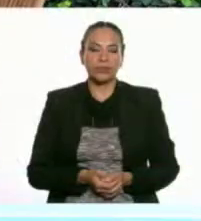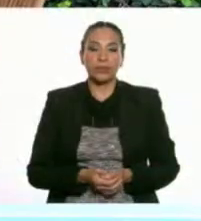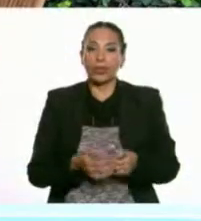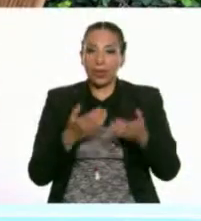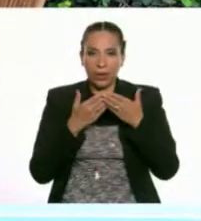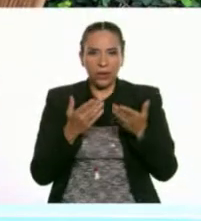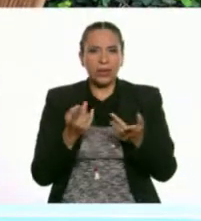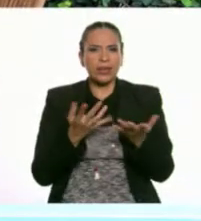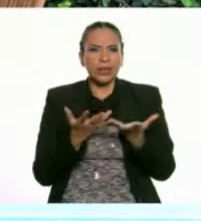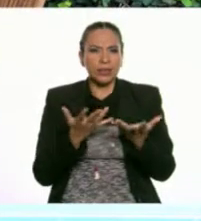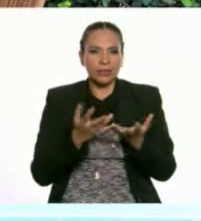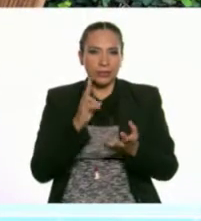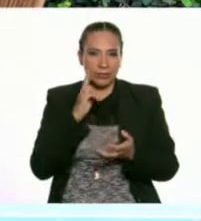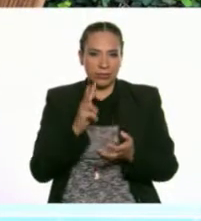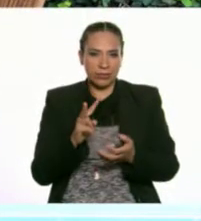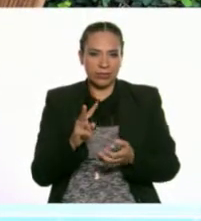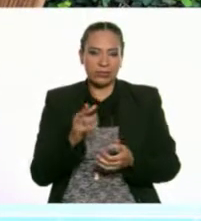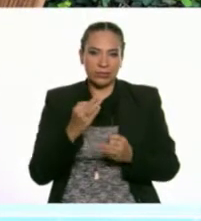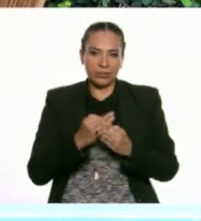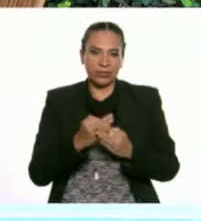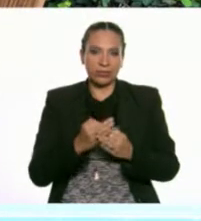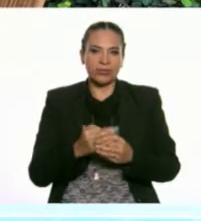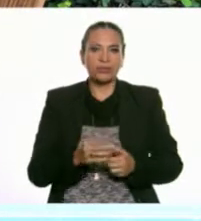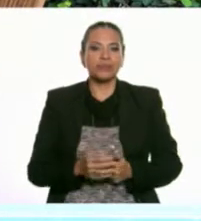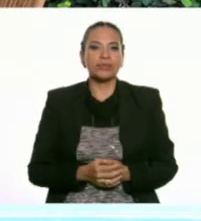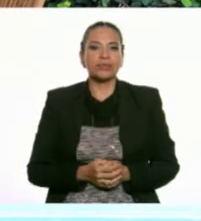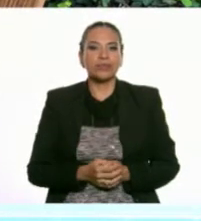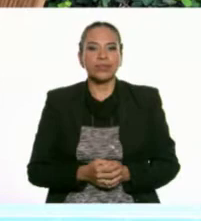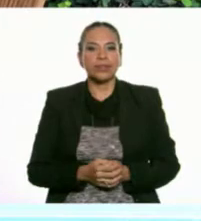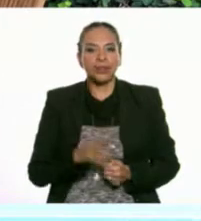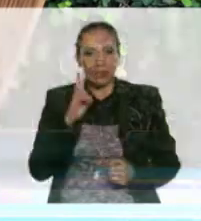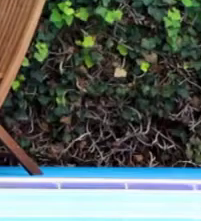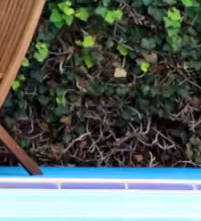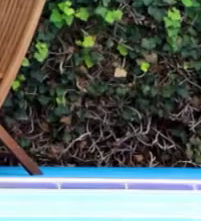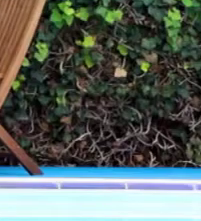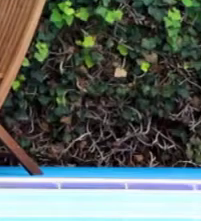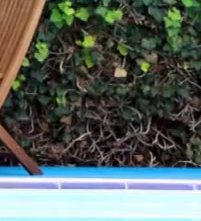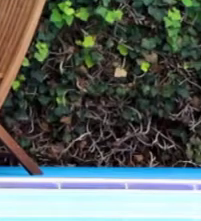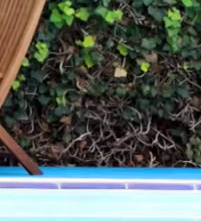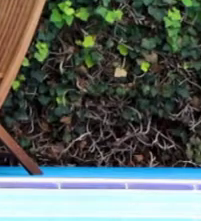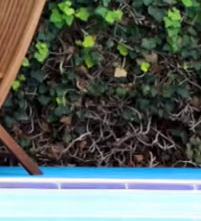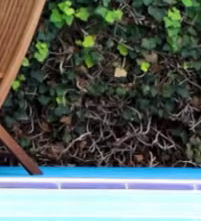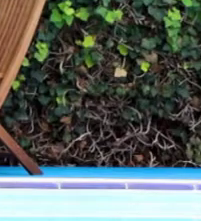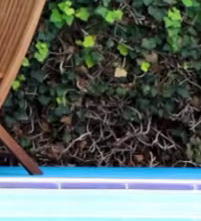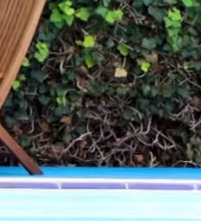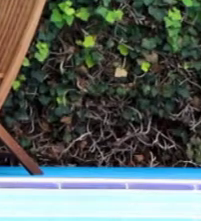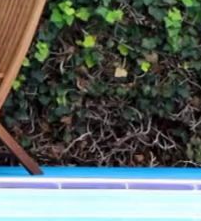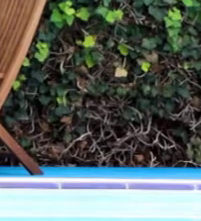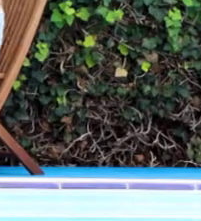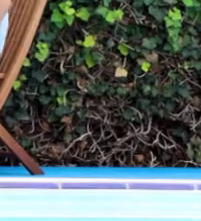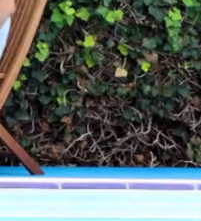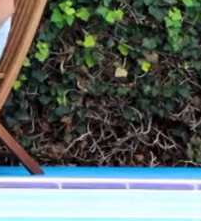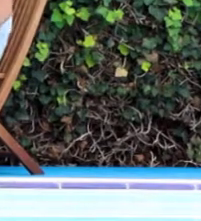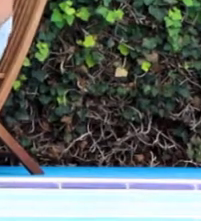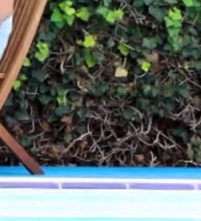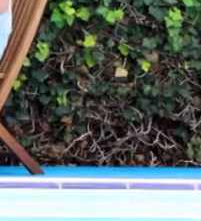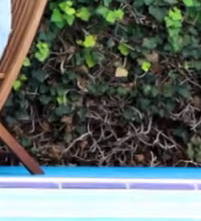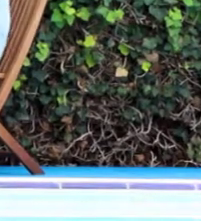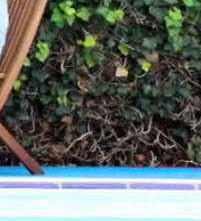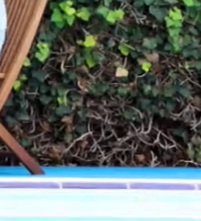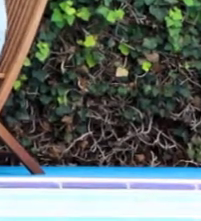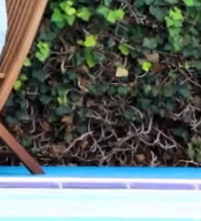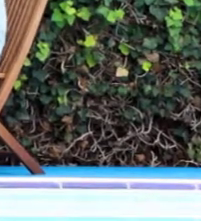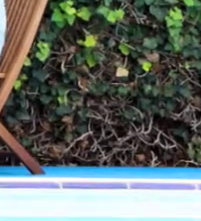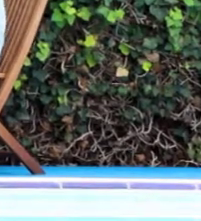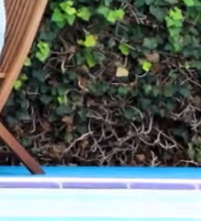Ahora lo que vamos a trabajar es la parte lateral de nuestro abdomen. Nos vamos a sentar, ya sea en una silla, en un bote,